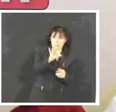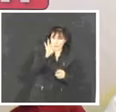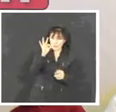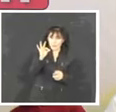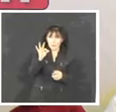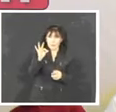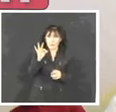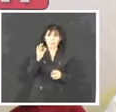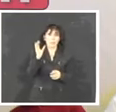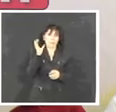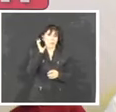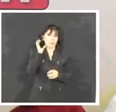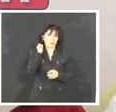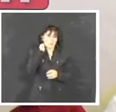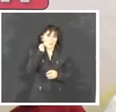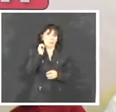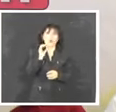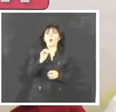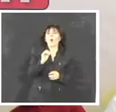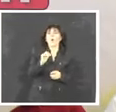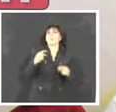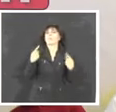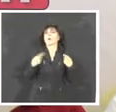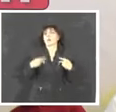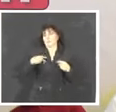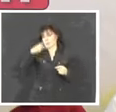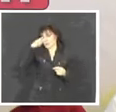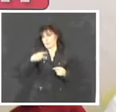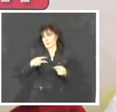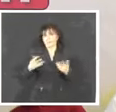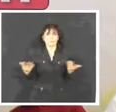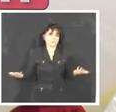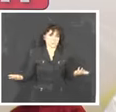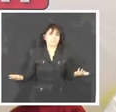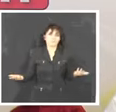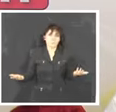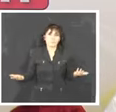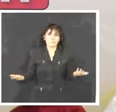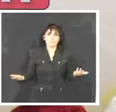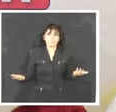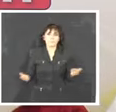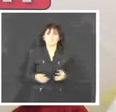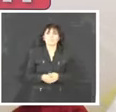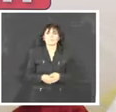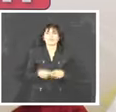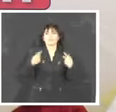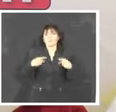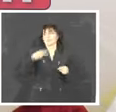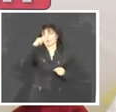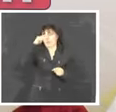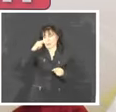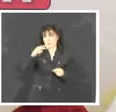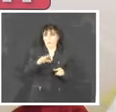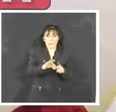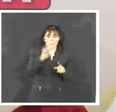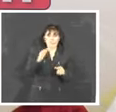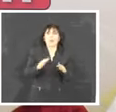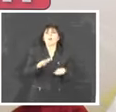por la Cámara de Senadores o por el pueblo de México. Por el pueblo de México. Más